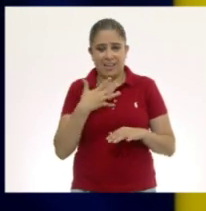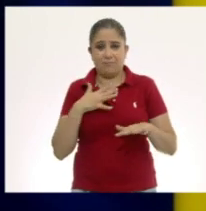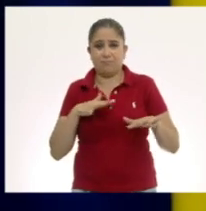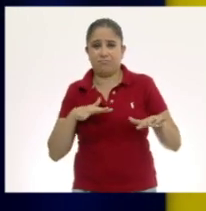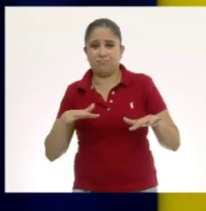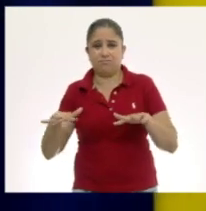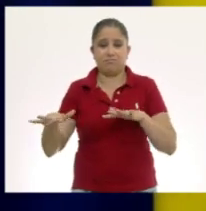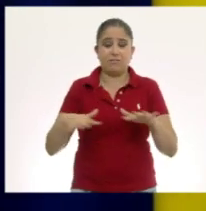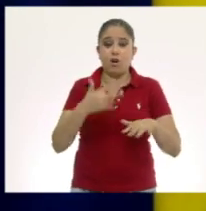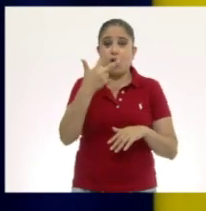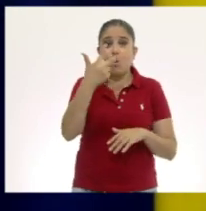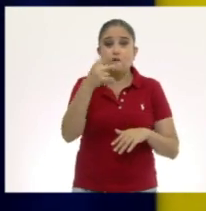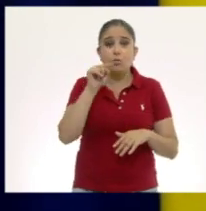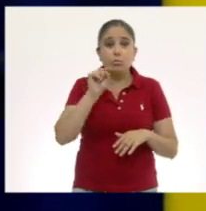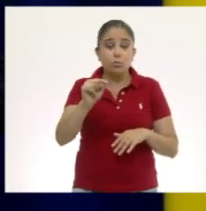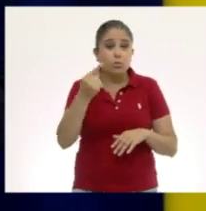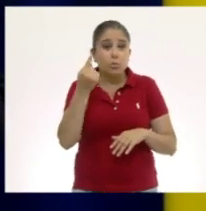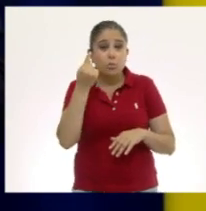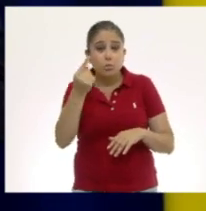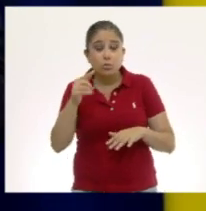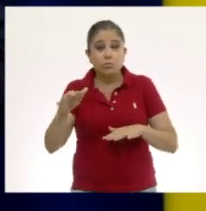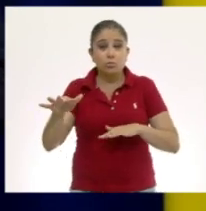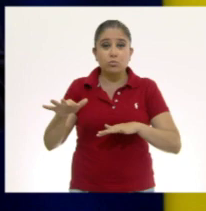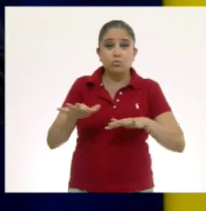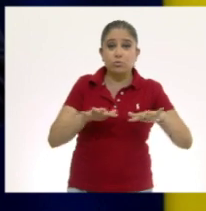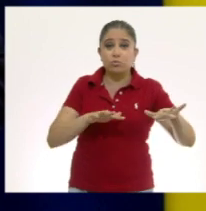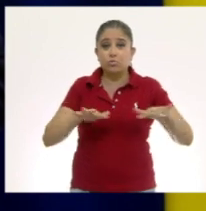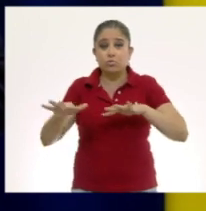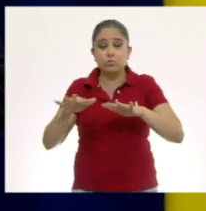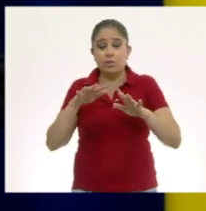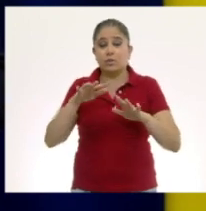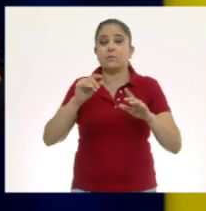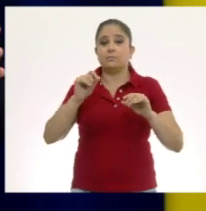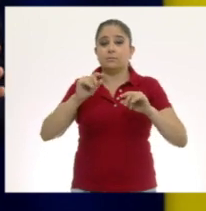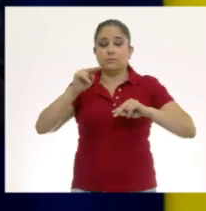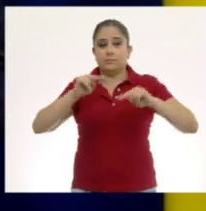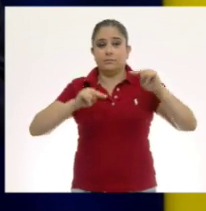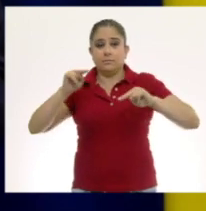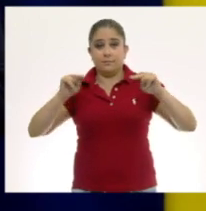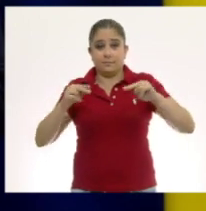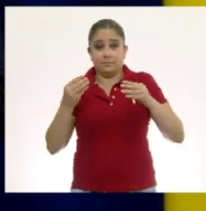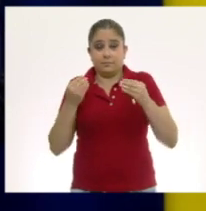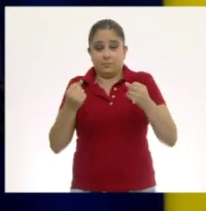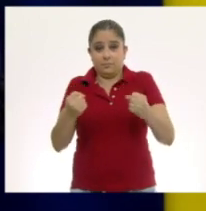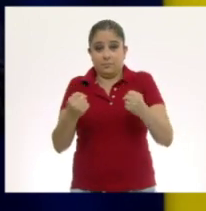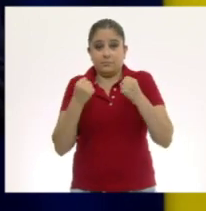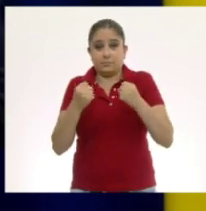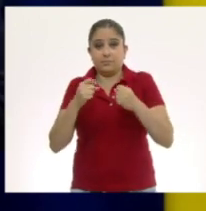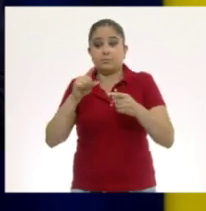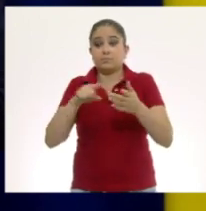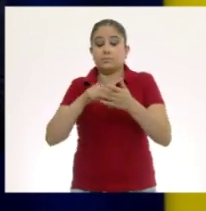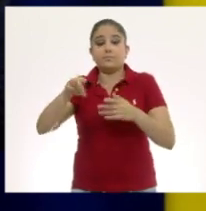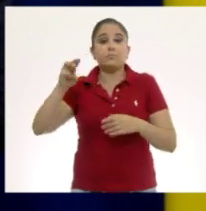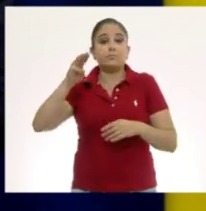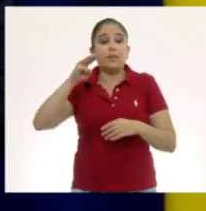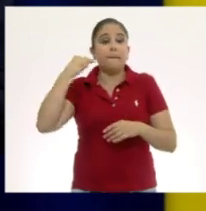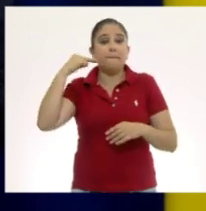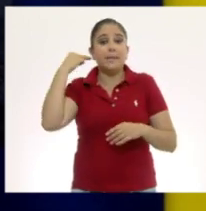intensidad de 8.1 en la escala de Richter y que se generó en las costas de